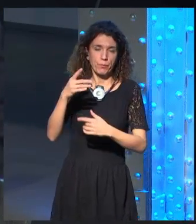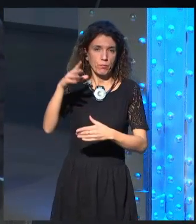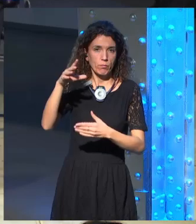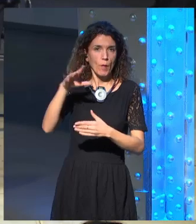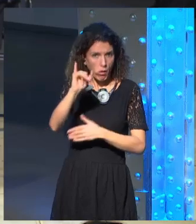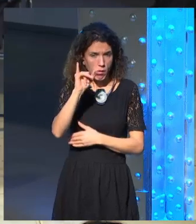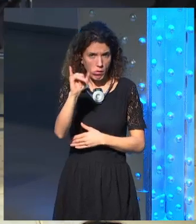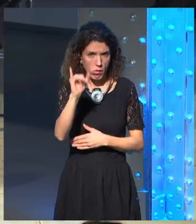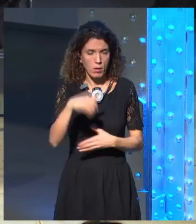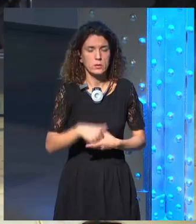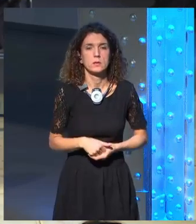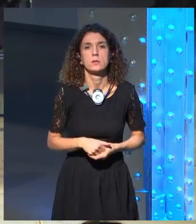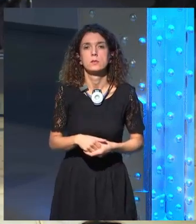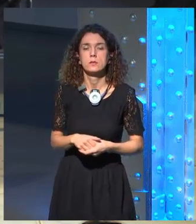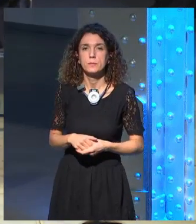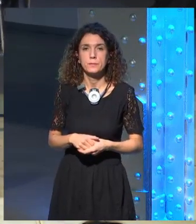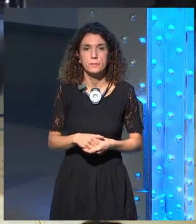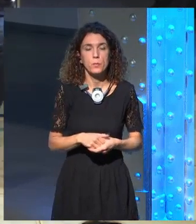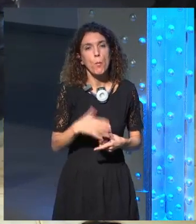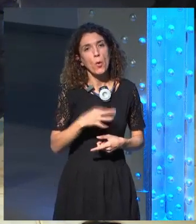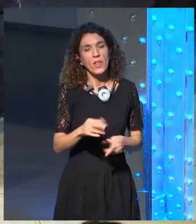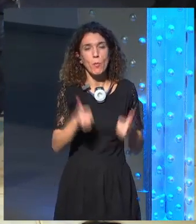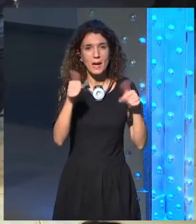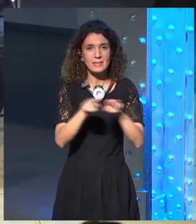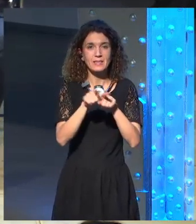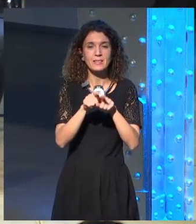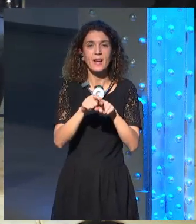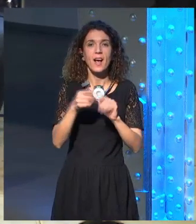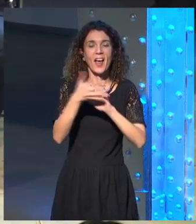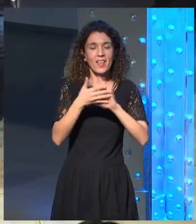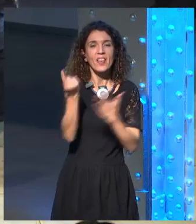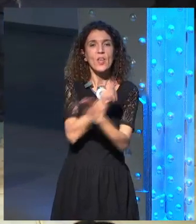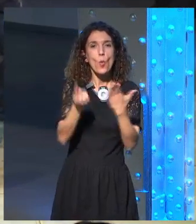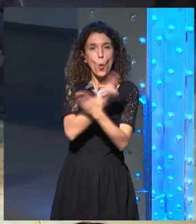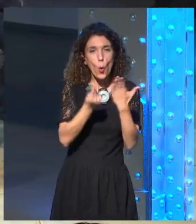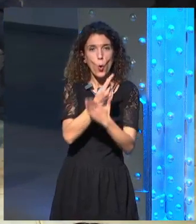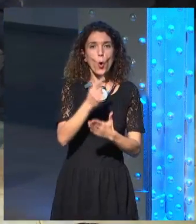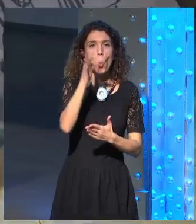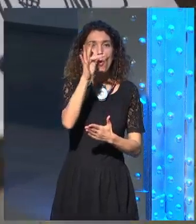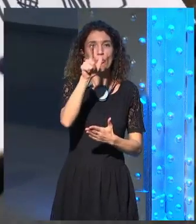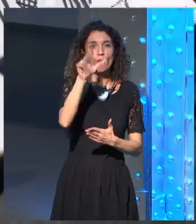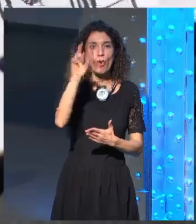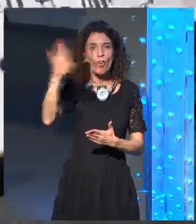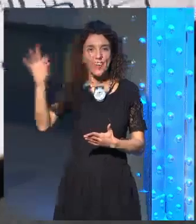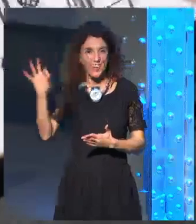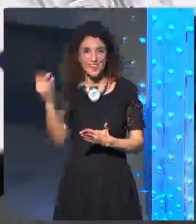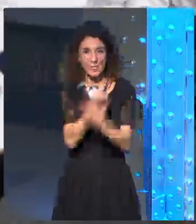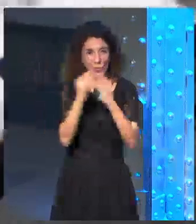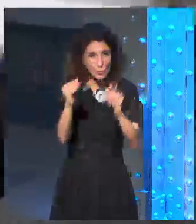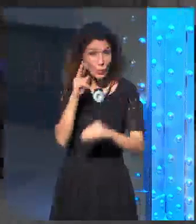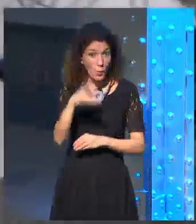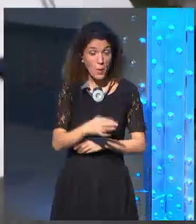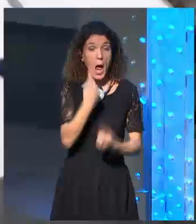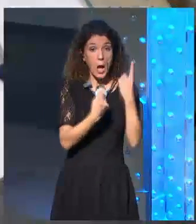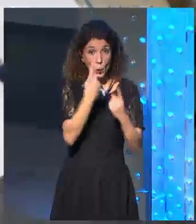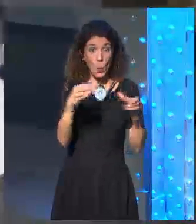cuenta. Para poder ver un poquito más de qué está haciendo Enrique Flores, vamos a enchufar la cámara mientras